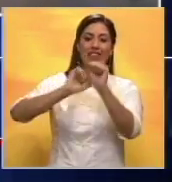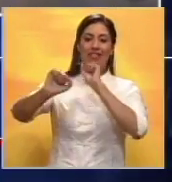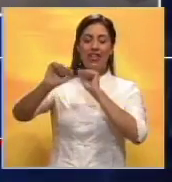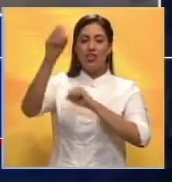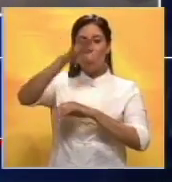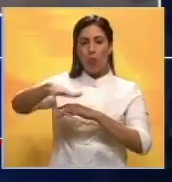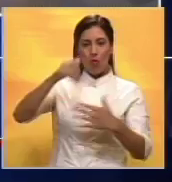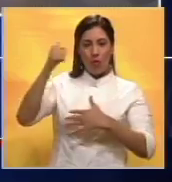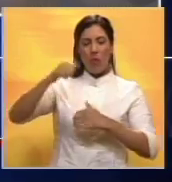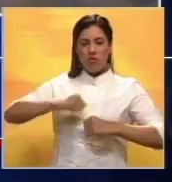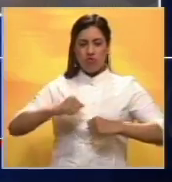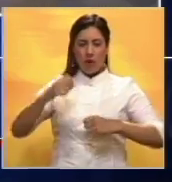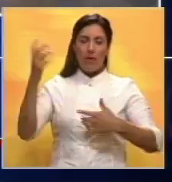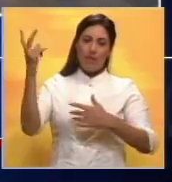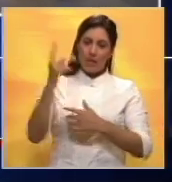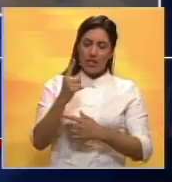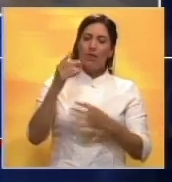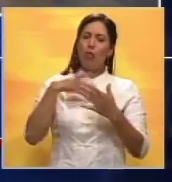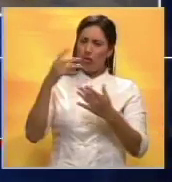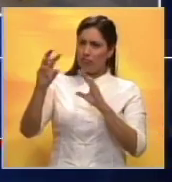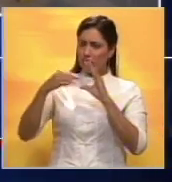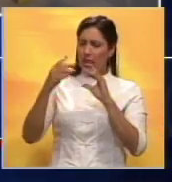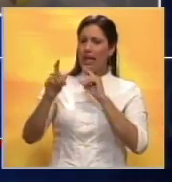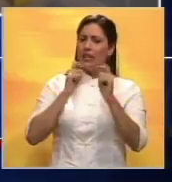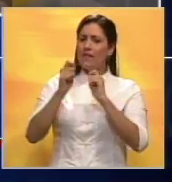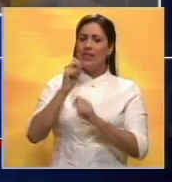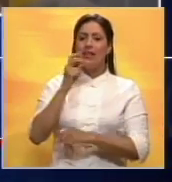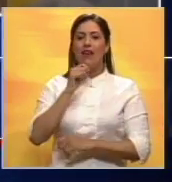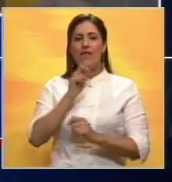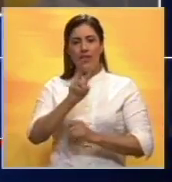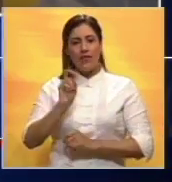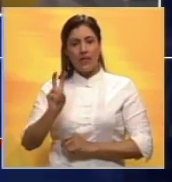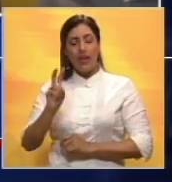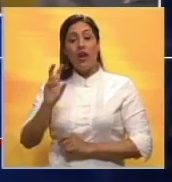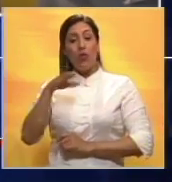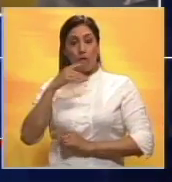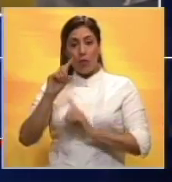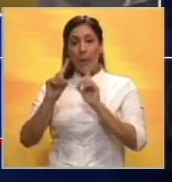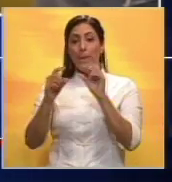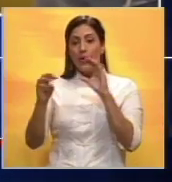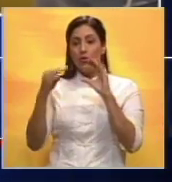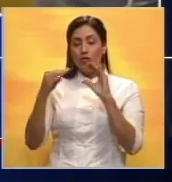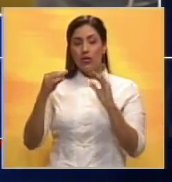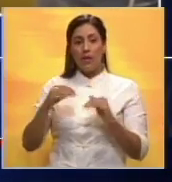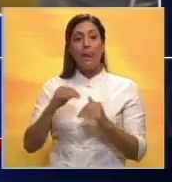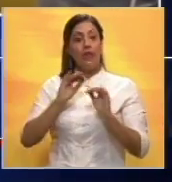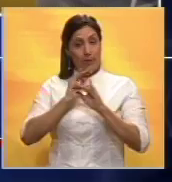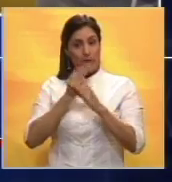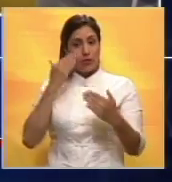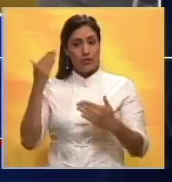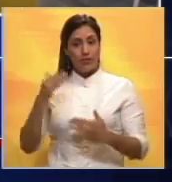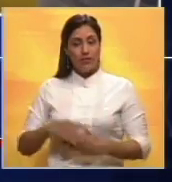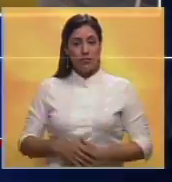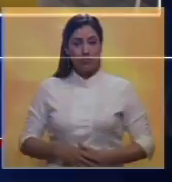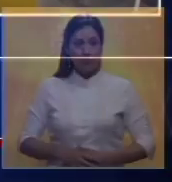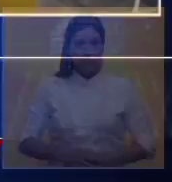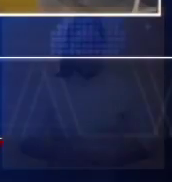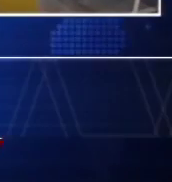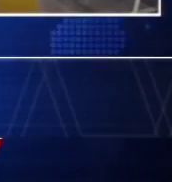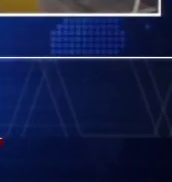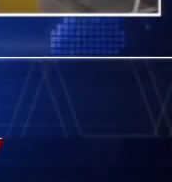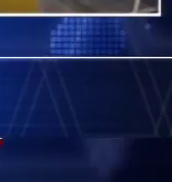pueblo Recuerden que ustedes pueden participar con la etiqueta entrevista bebé envíen sus preguntas desde ya quédense allí ya